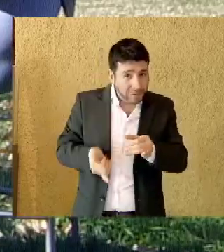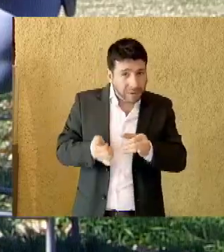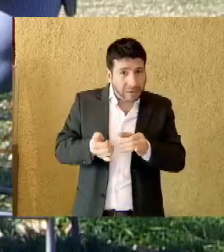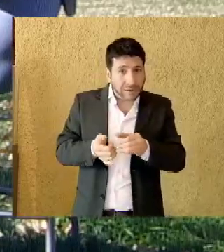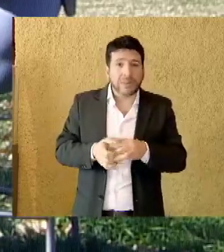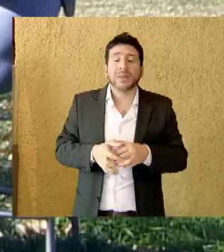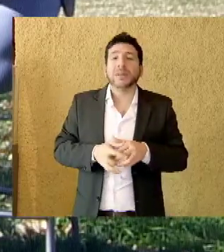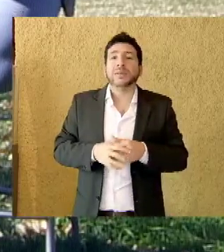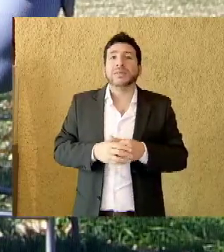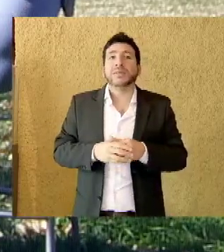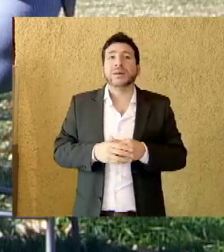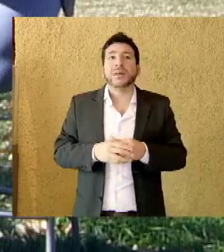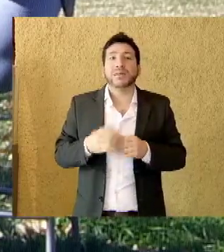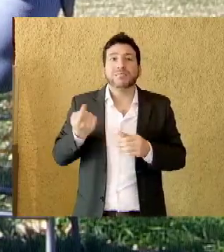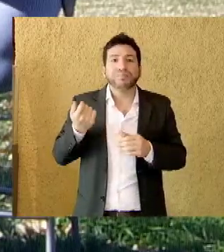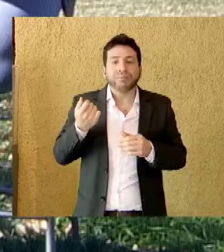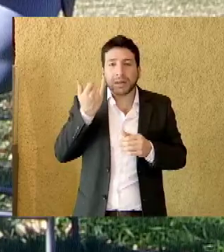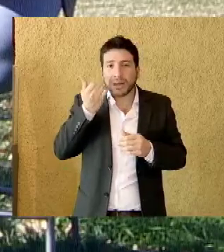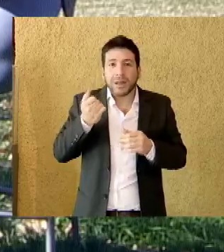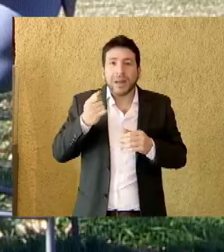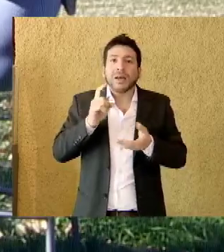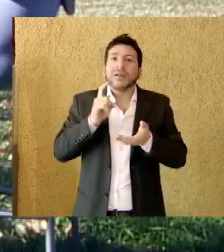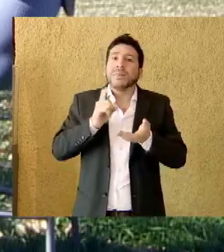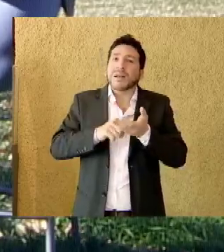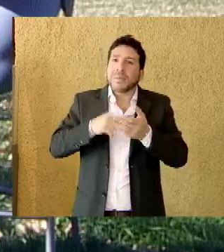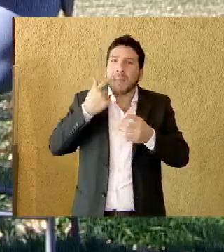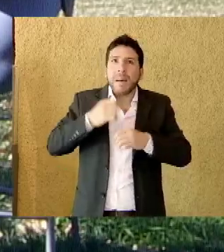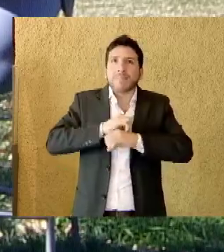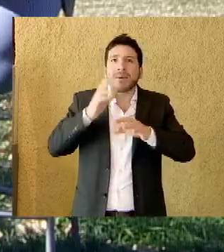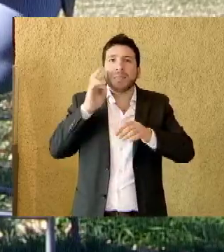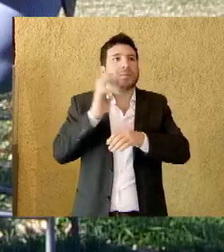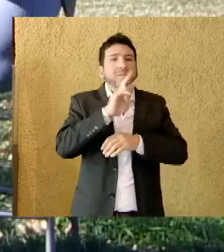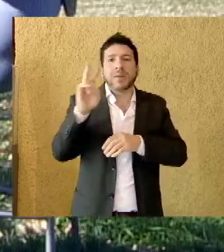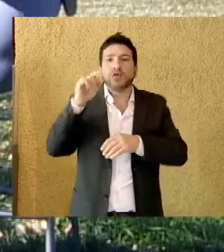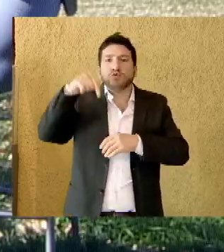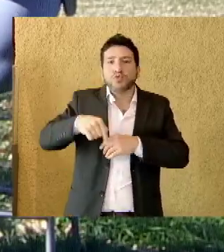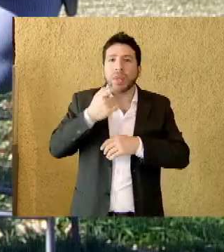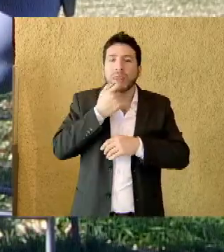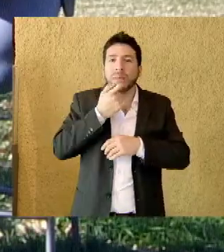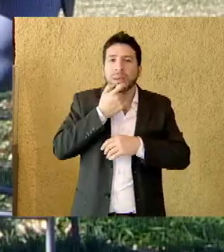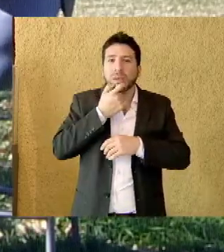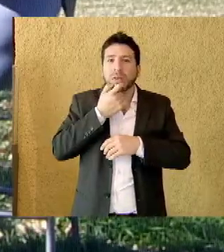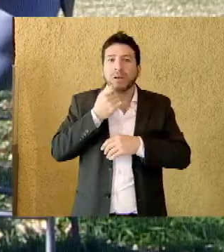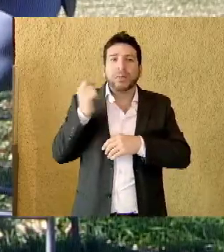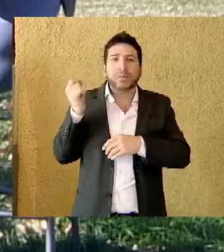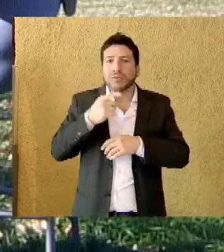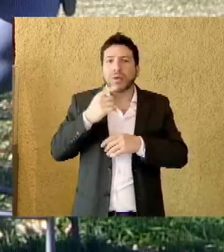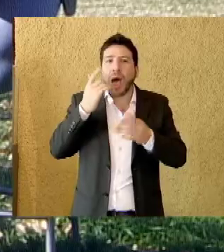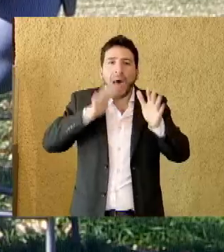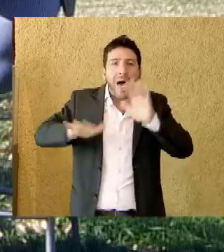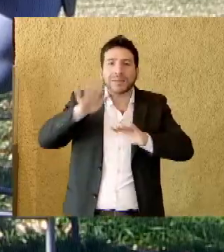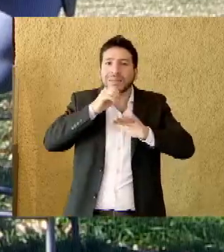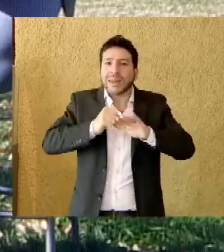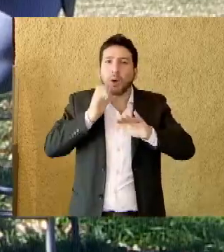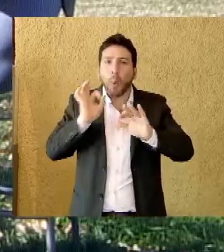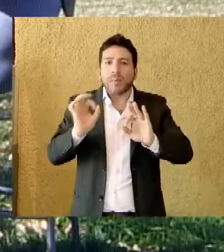con propuestas además muy características, como dijiste, pero por ahí de las más pintorescas, las que tiene para ofrecer el sur por su producción caprina, justamente, ¿no? Sí,